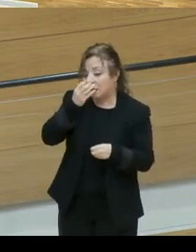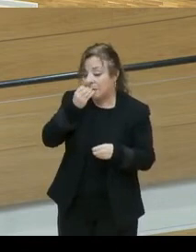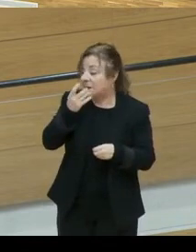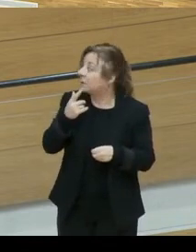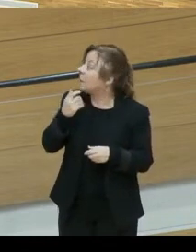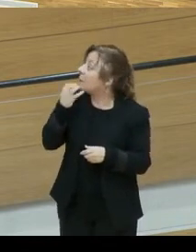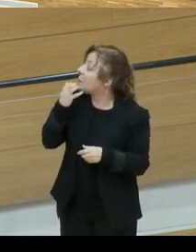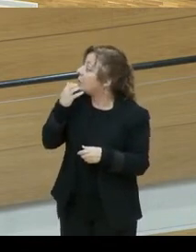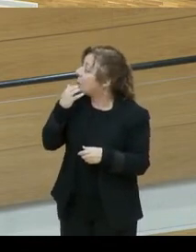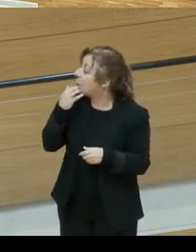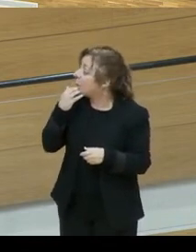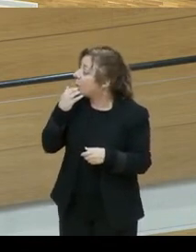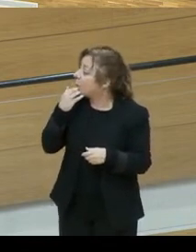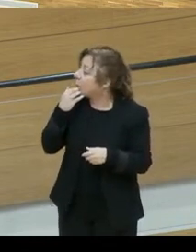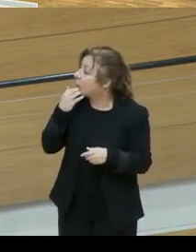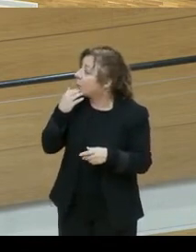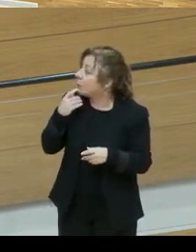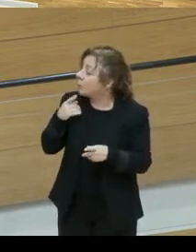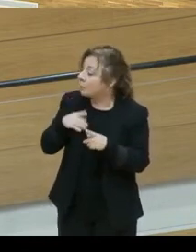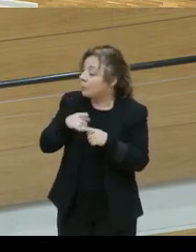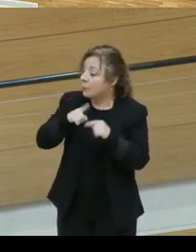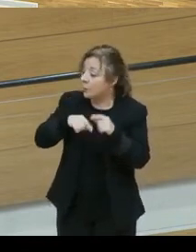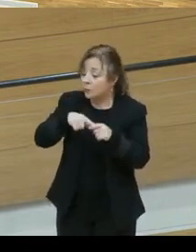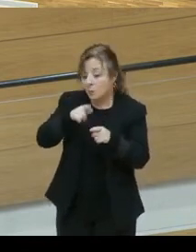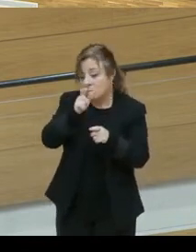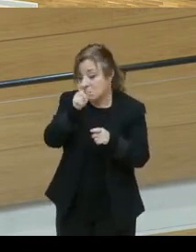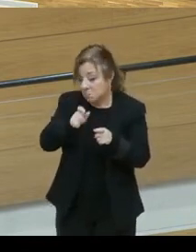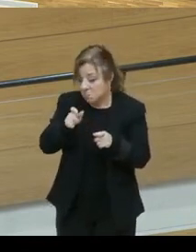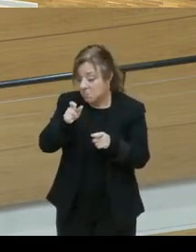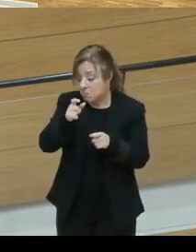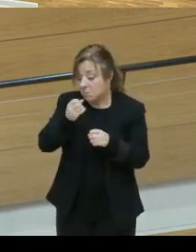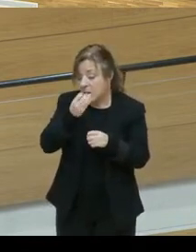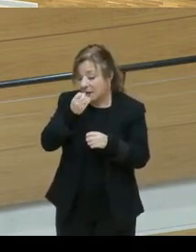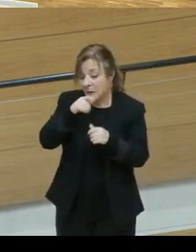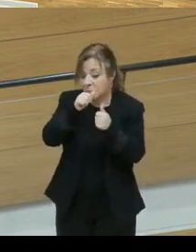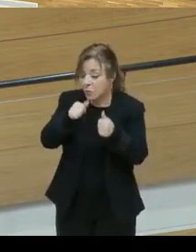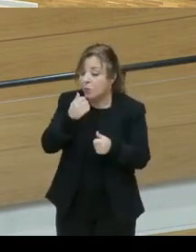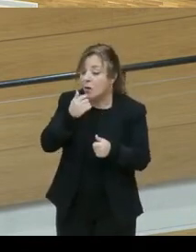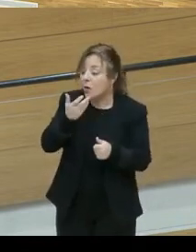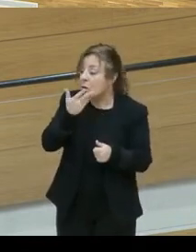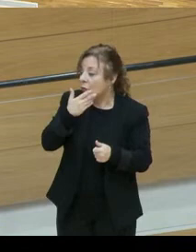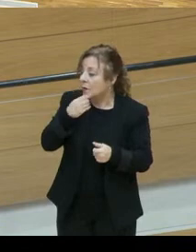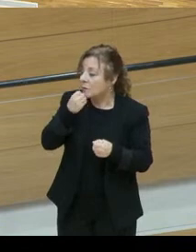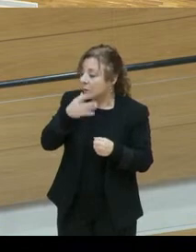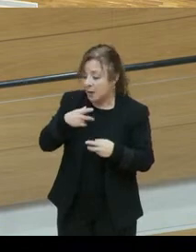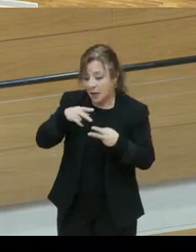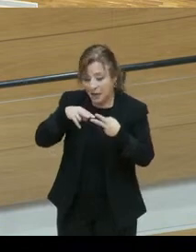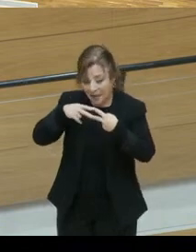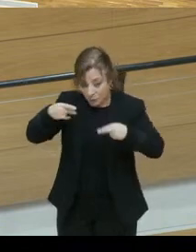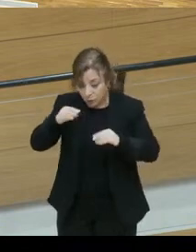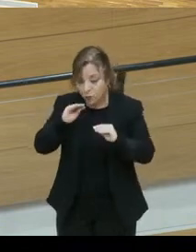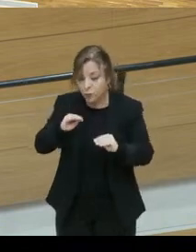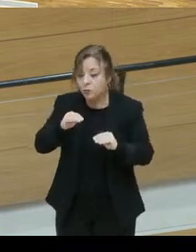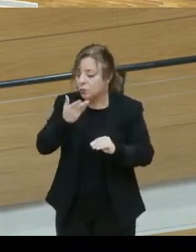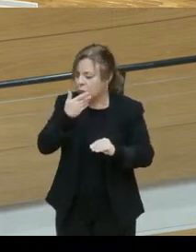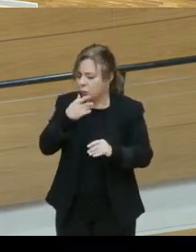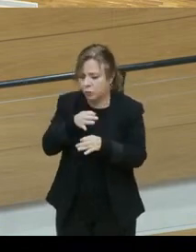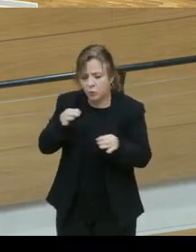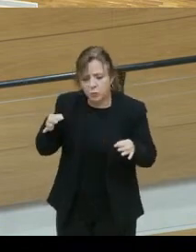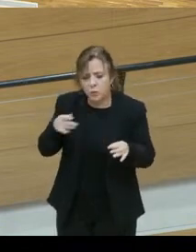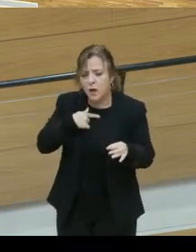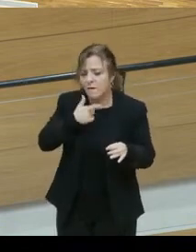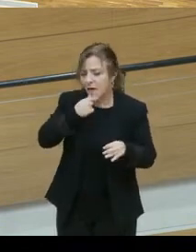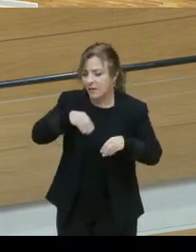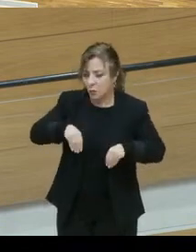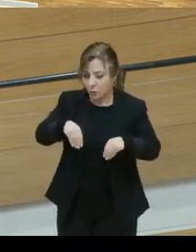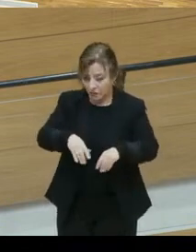como Arabidopsis thaliana o Nicotiana benthamiana, que son plantas modelos ya que se conoce muy bien su genoma y son de fácil